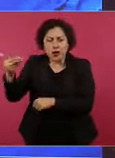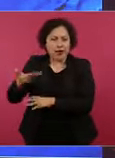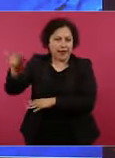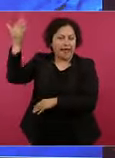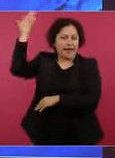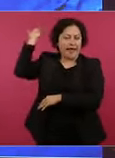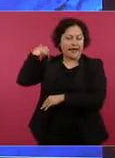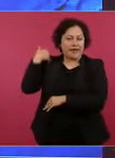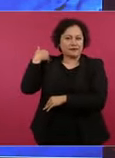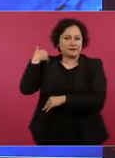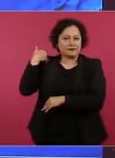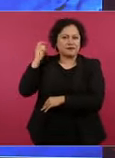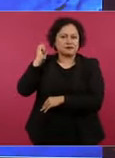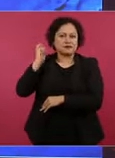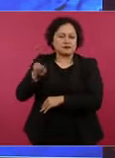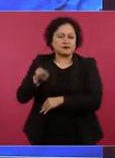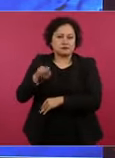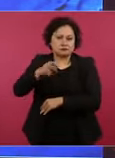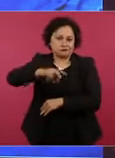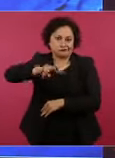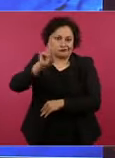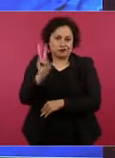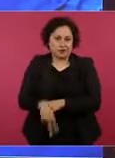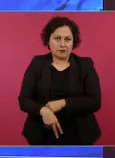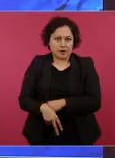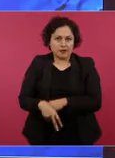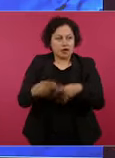no se daban permisos